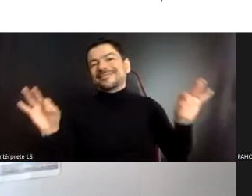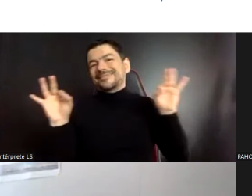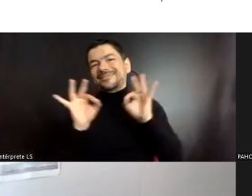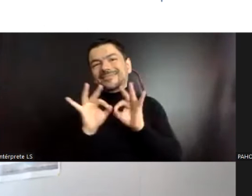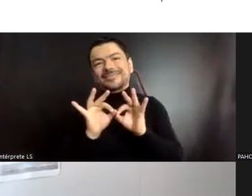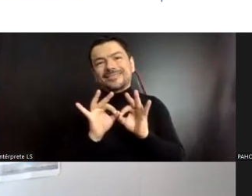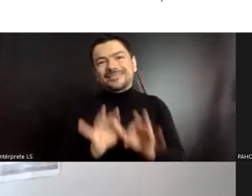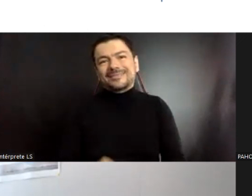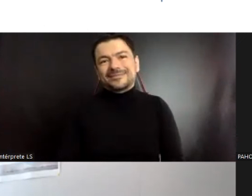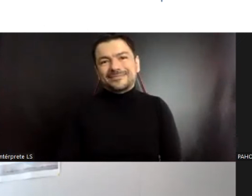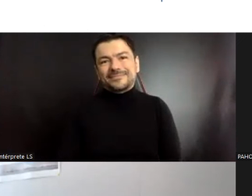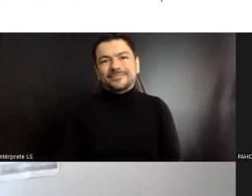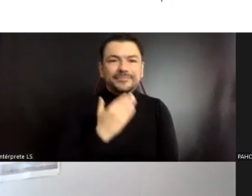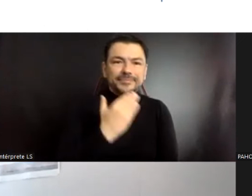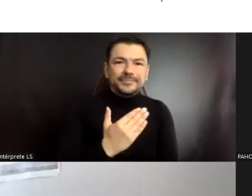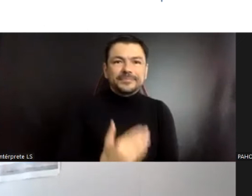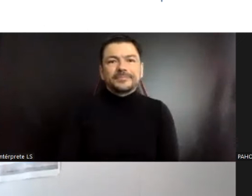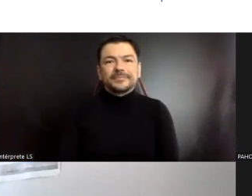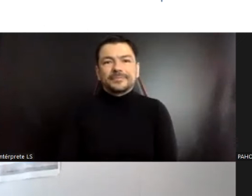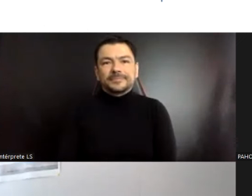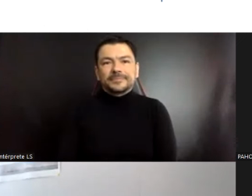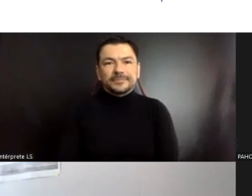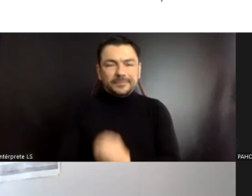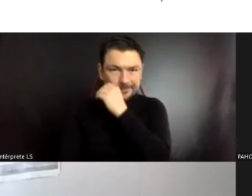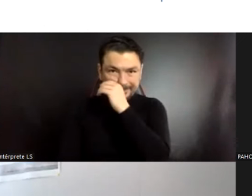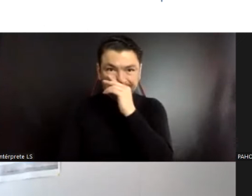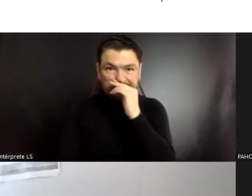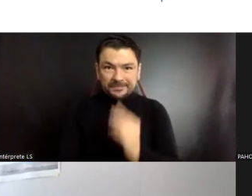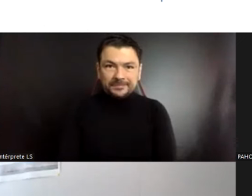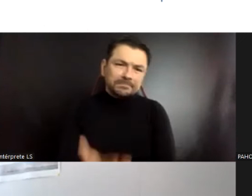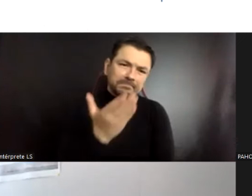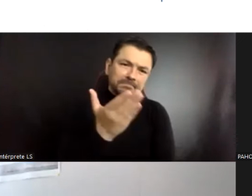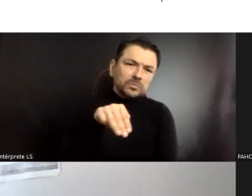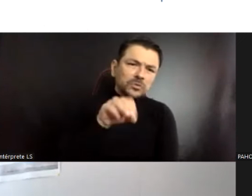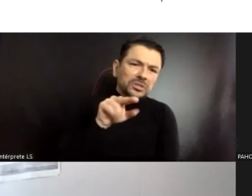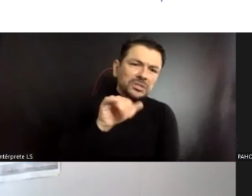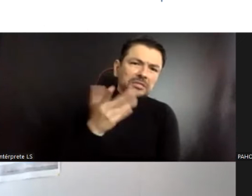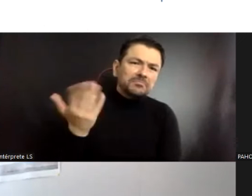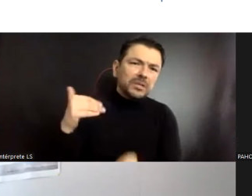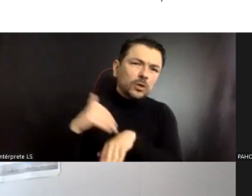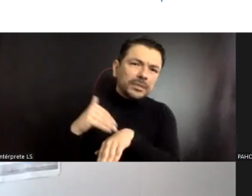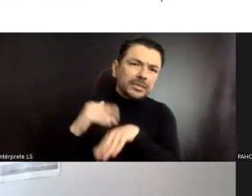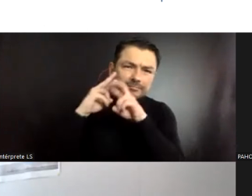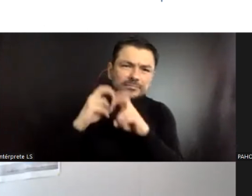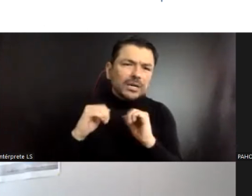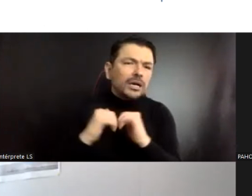tip principal para promover la investigación multidisciplinaria? Yo voy a tener que resaltar la importancia,